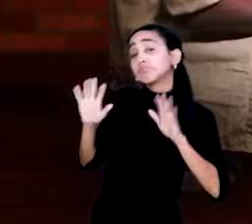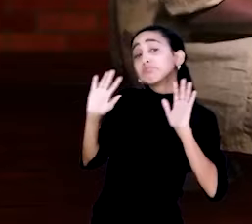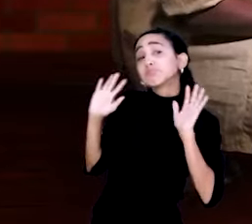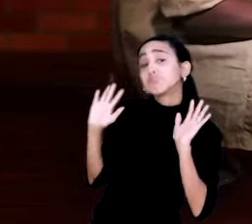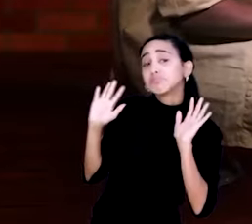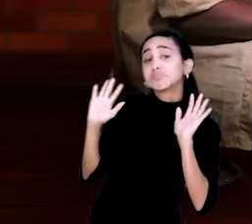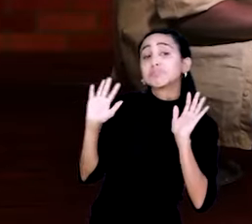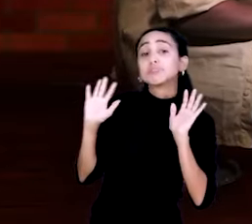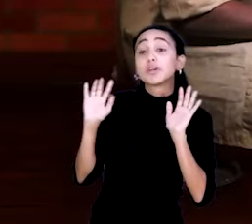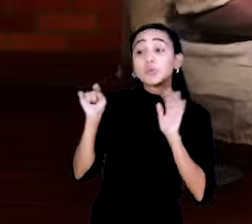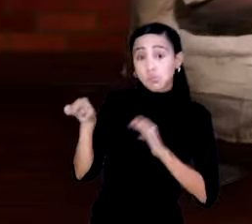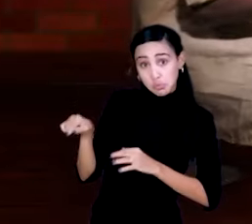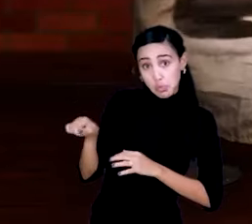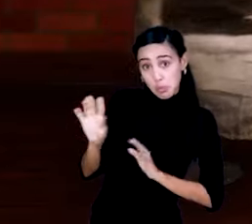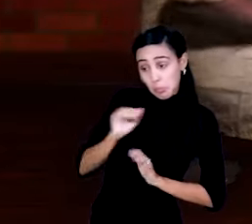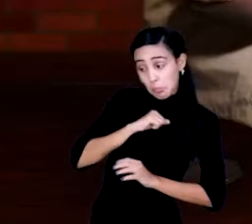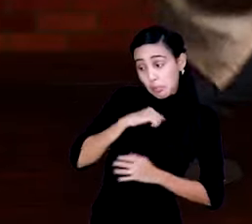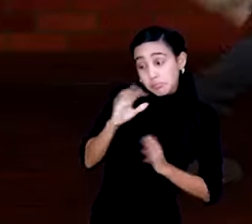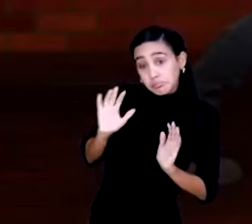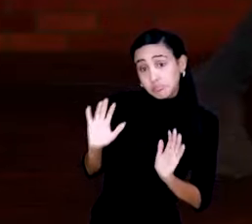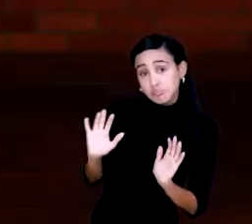Bueno, si así lo quieres.